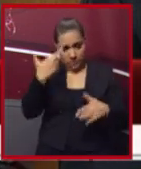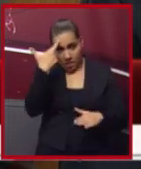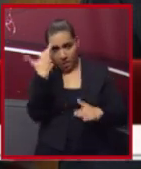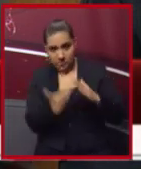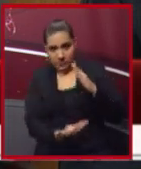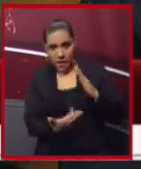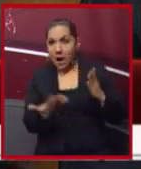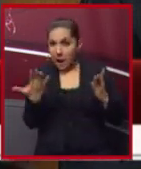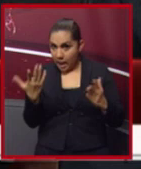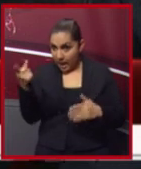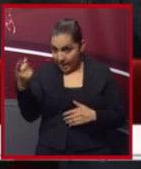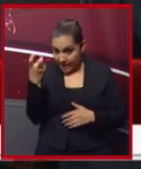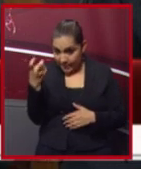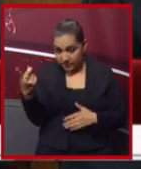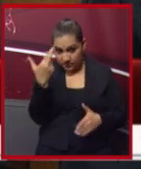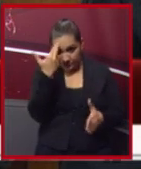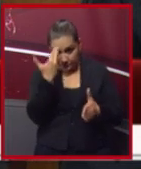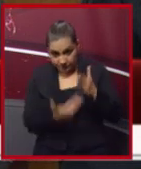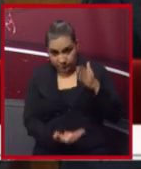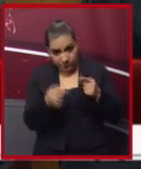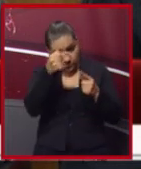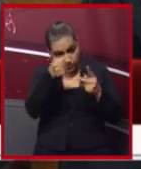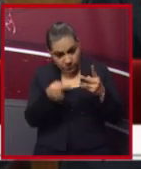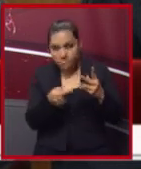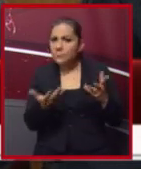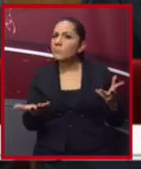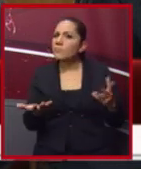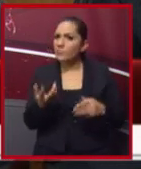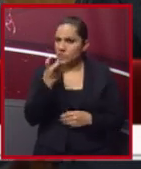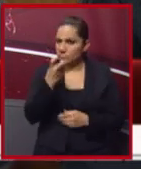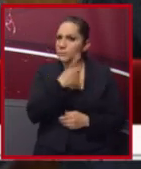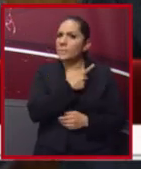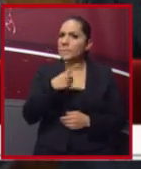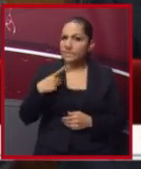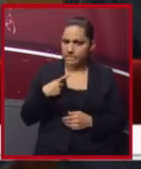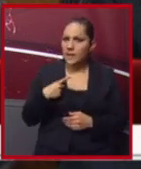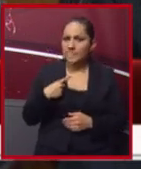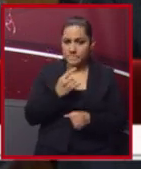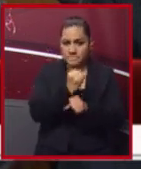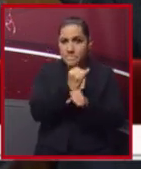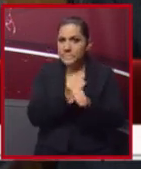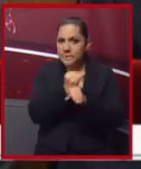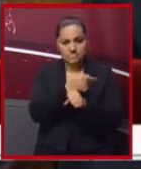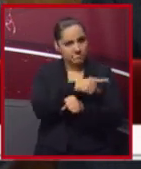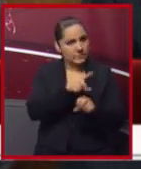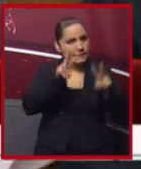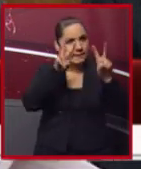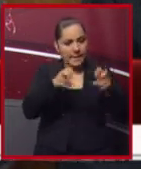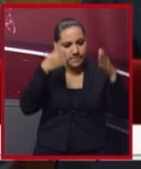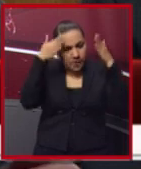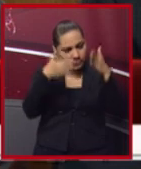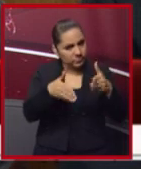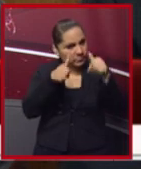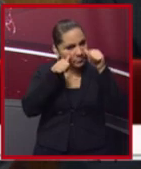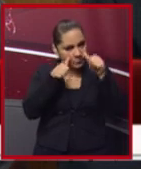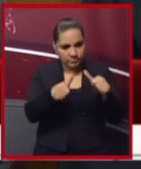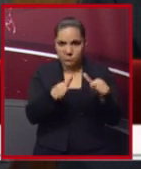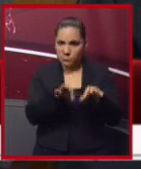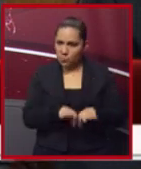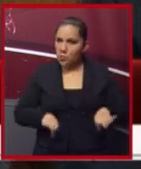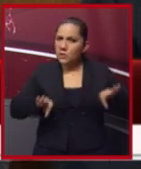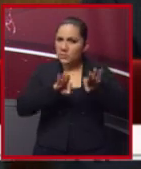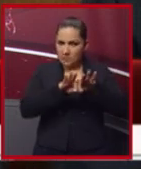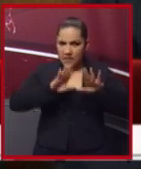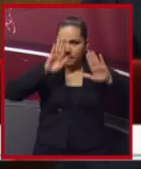que serán consideradas prioritarias cuando se trate de investigación y de sancionar delitos. Pero